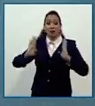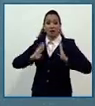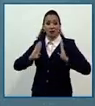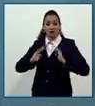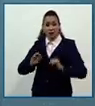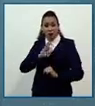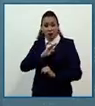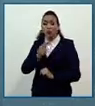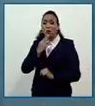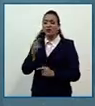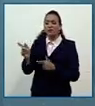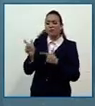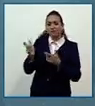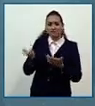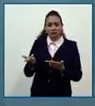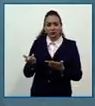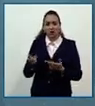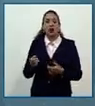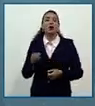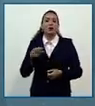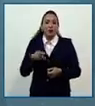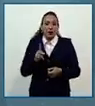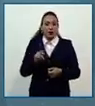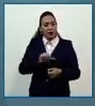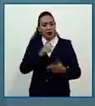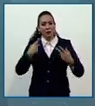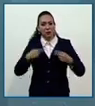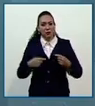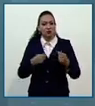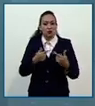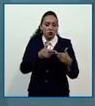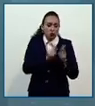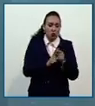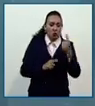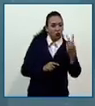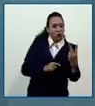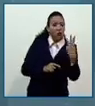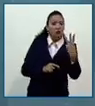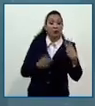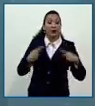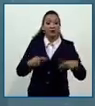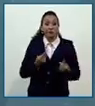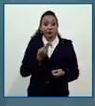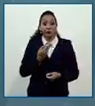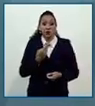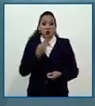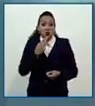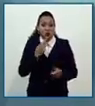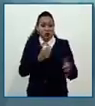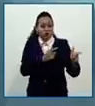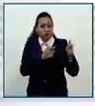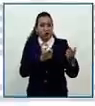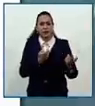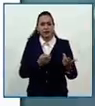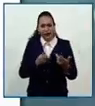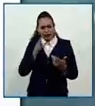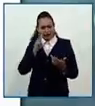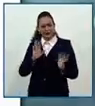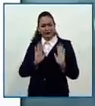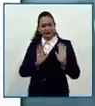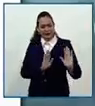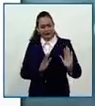sanción cuando es cometido por 3 o más personas que integran un grupo. La sala indicó que la norma no transgrede el principio de